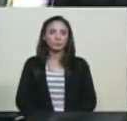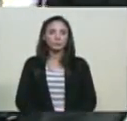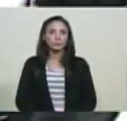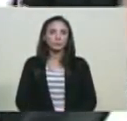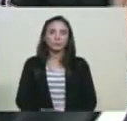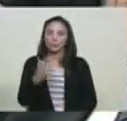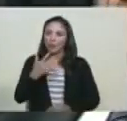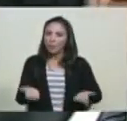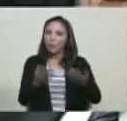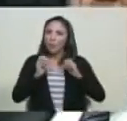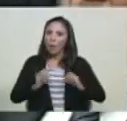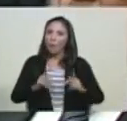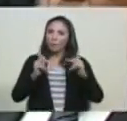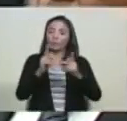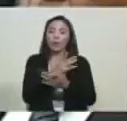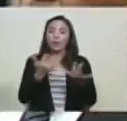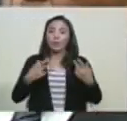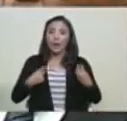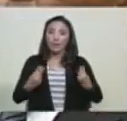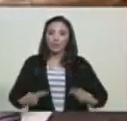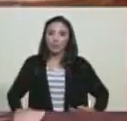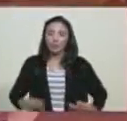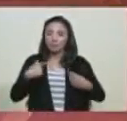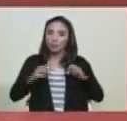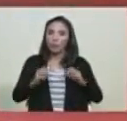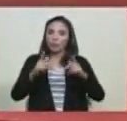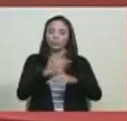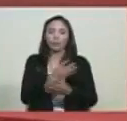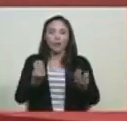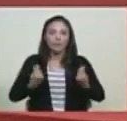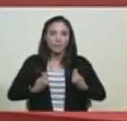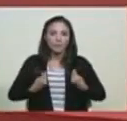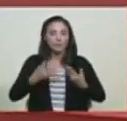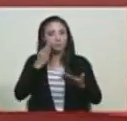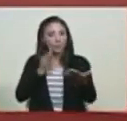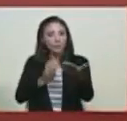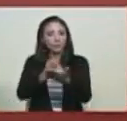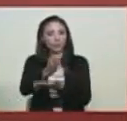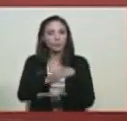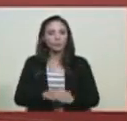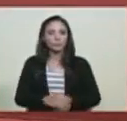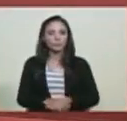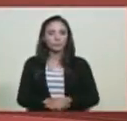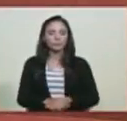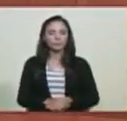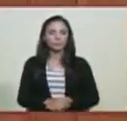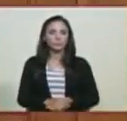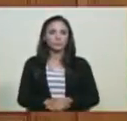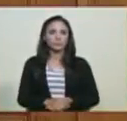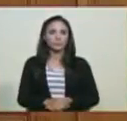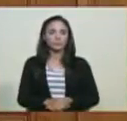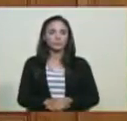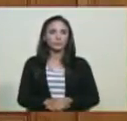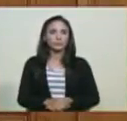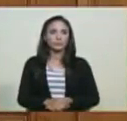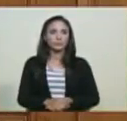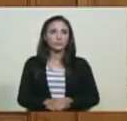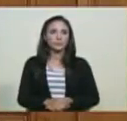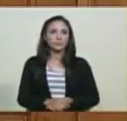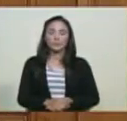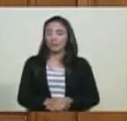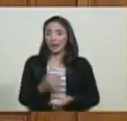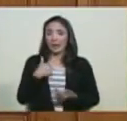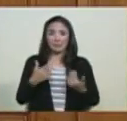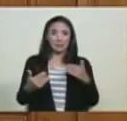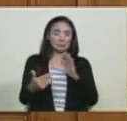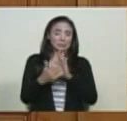Es una oportunidad de oro que la vida nos dio. Hemos vivido todos los tiempos. Contra mí se ha hecho de